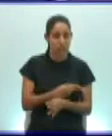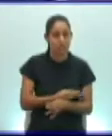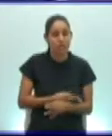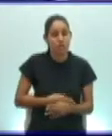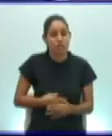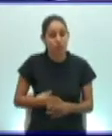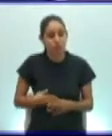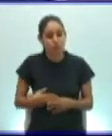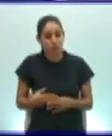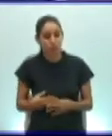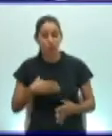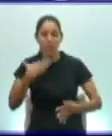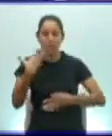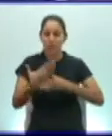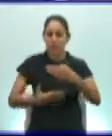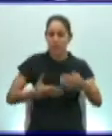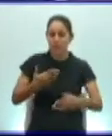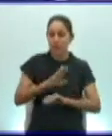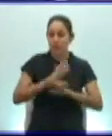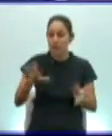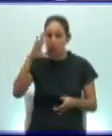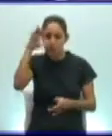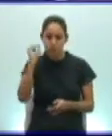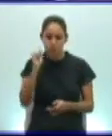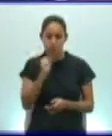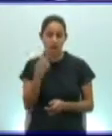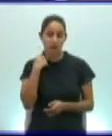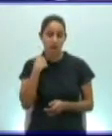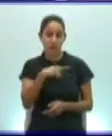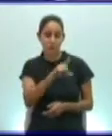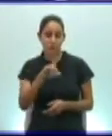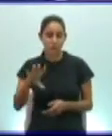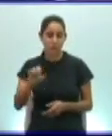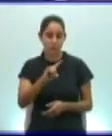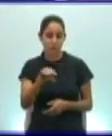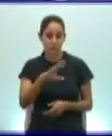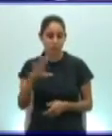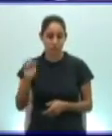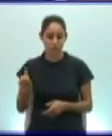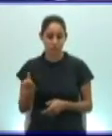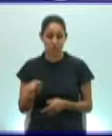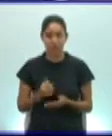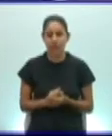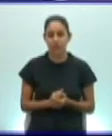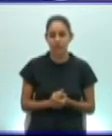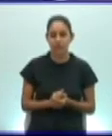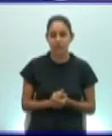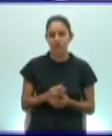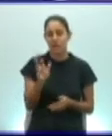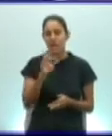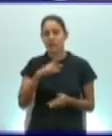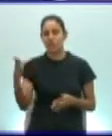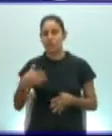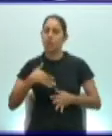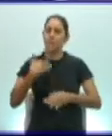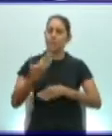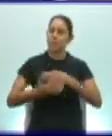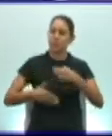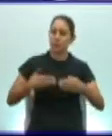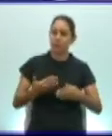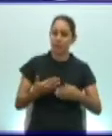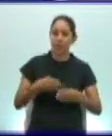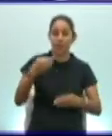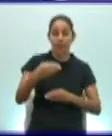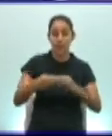desde el año 59, desde las calumnias de toda aquella campaña difamatoria en los inicios de la revolución, cómo a medida que la revolución